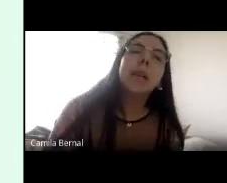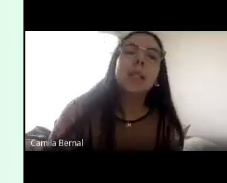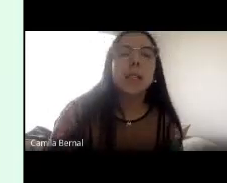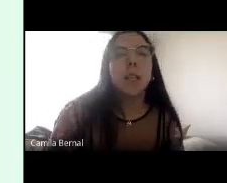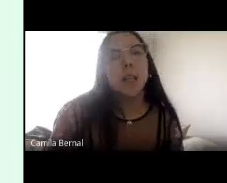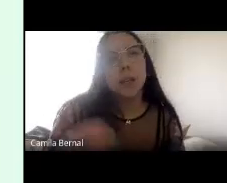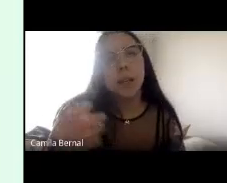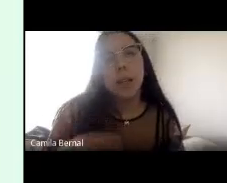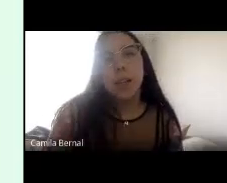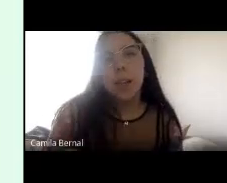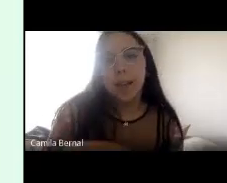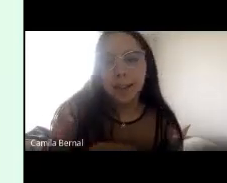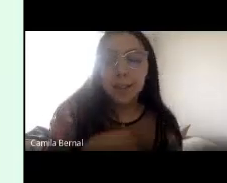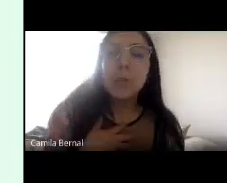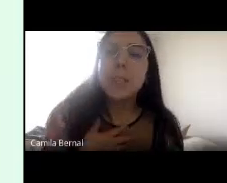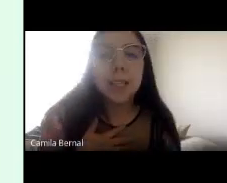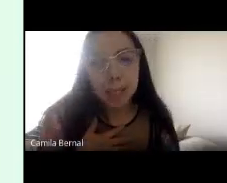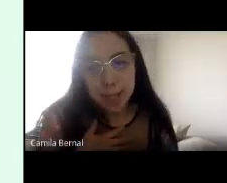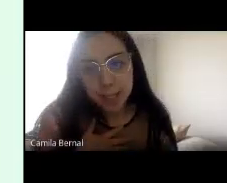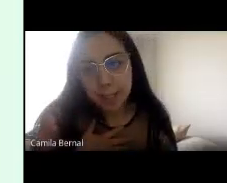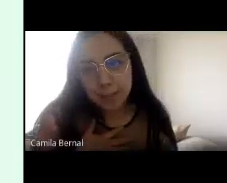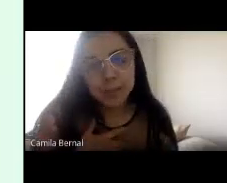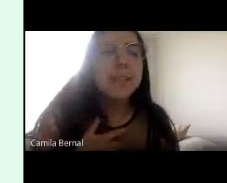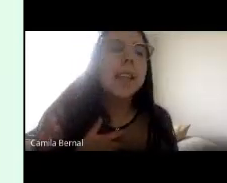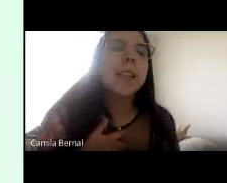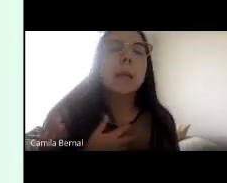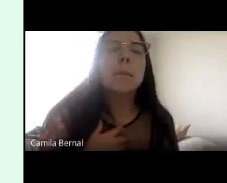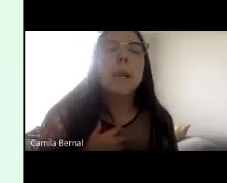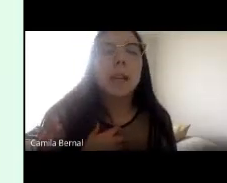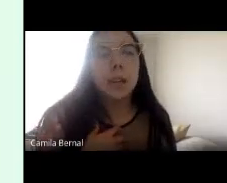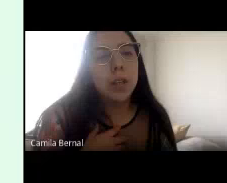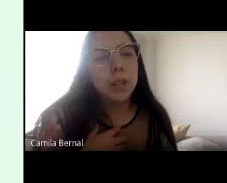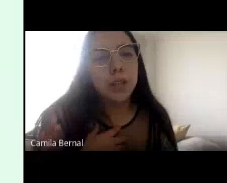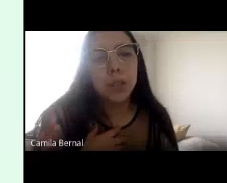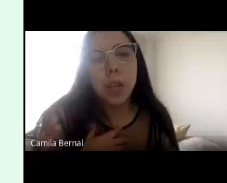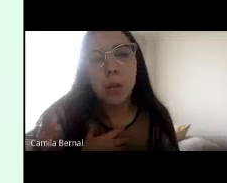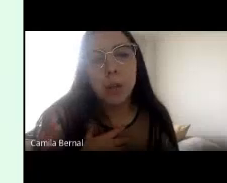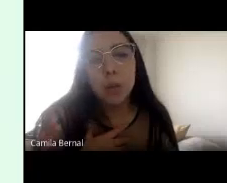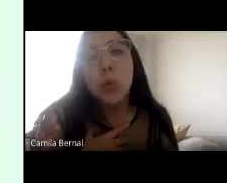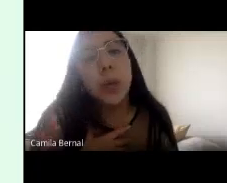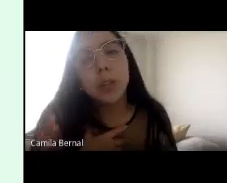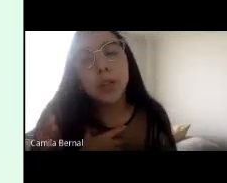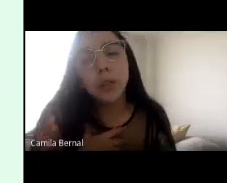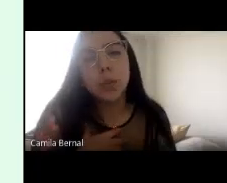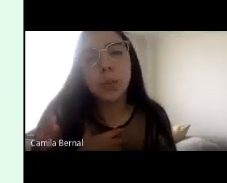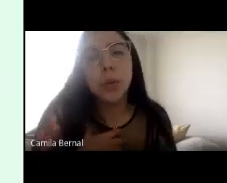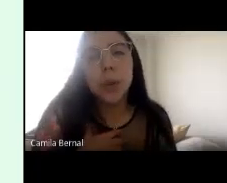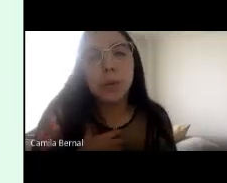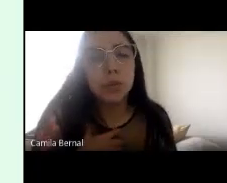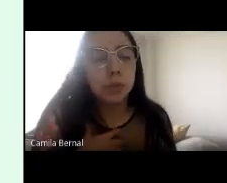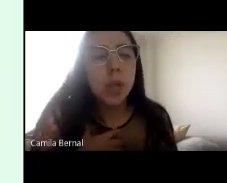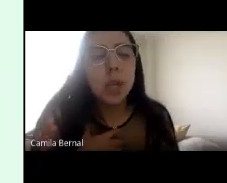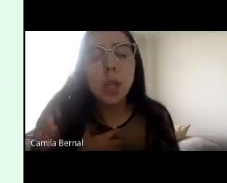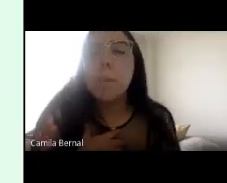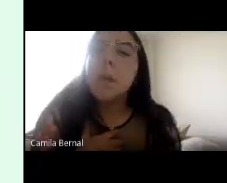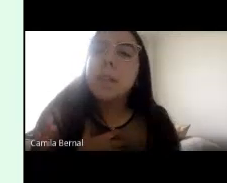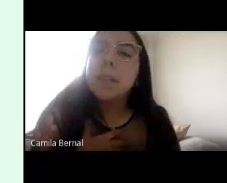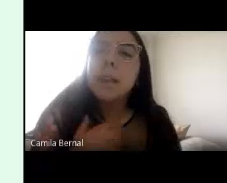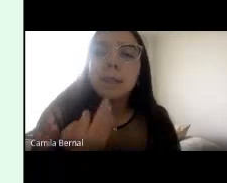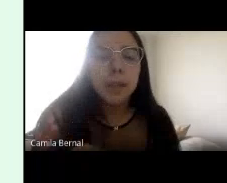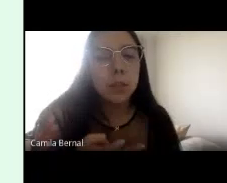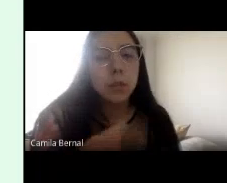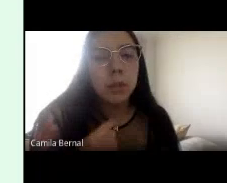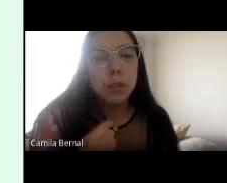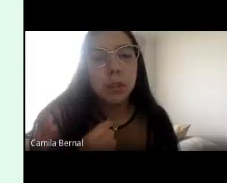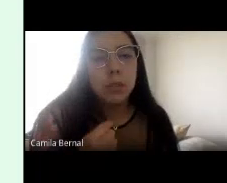nivel más eh, de nuestras casas, del tema de recolección de aguas lluvias, nosotros podemos